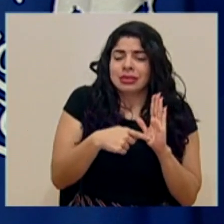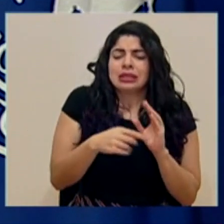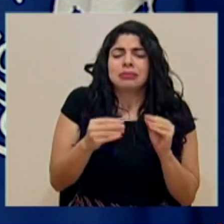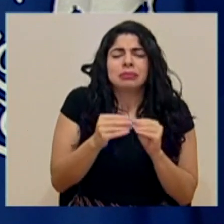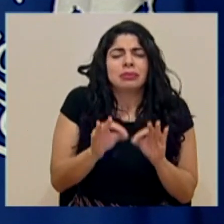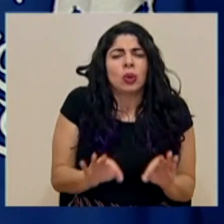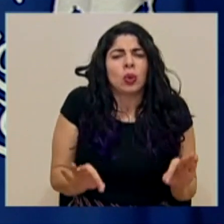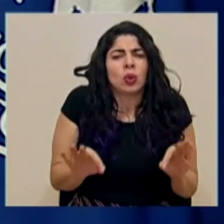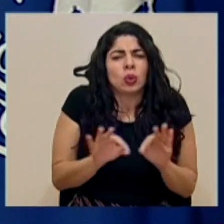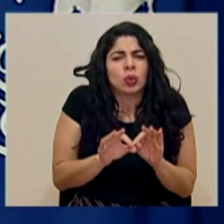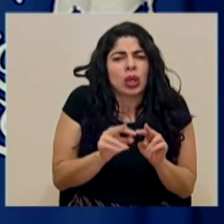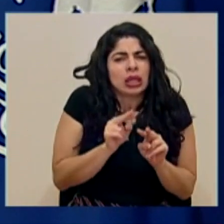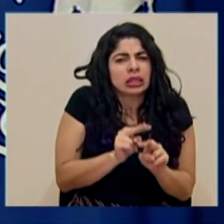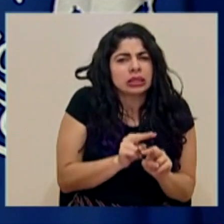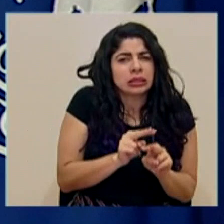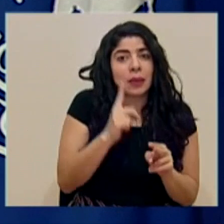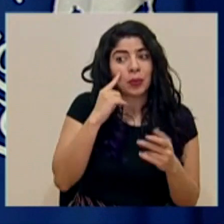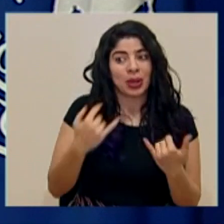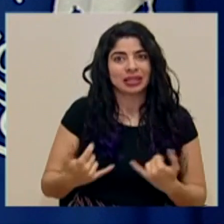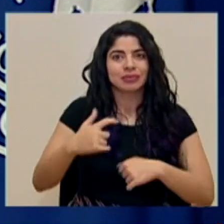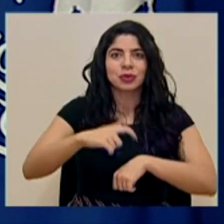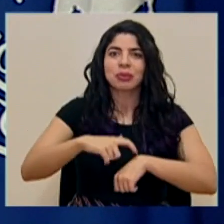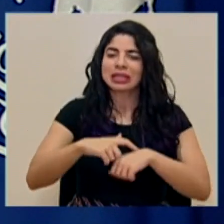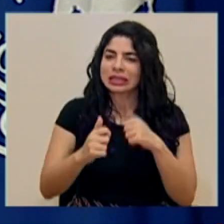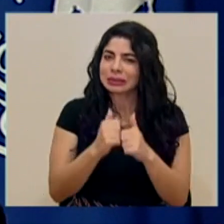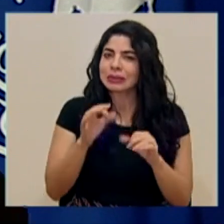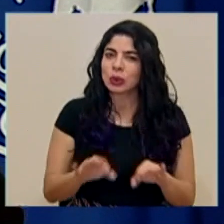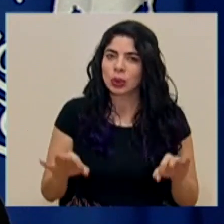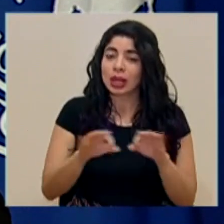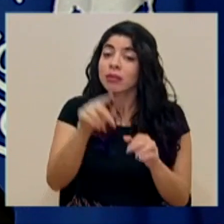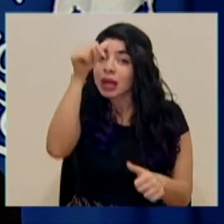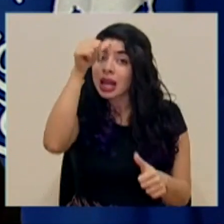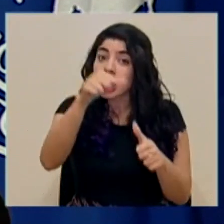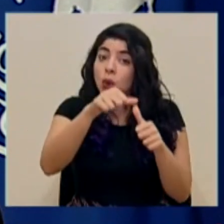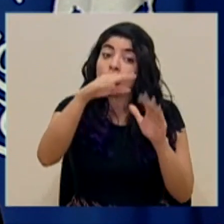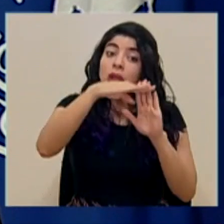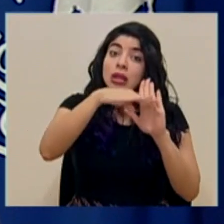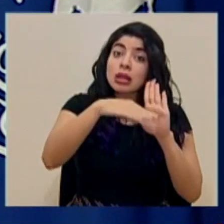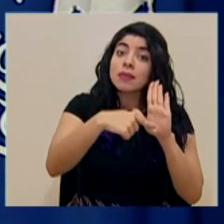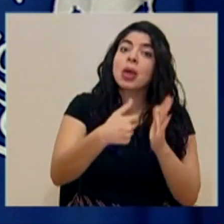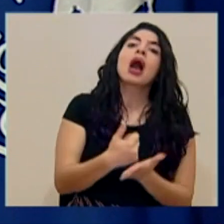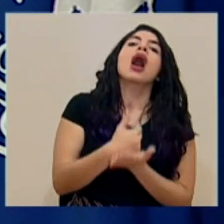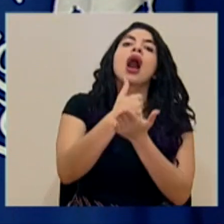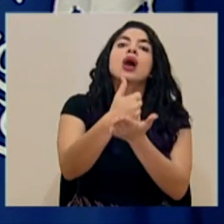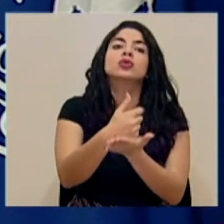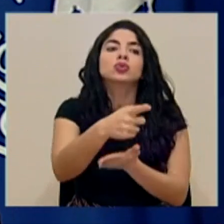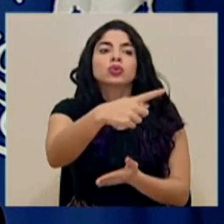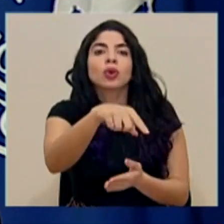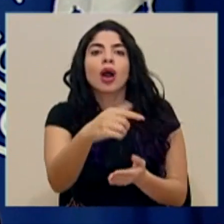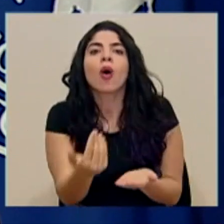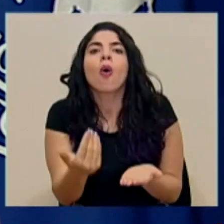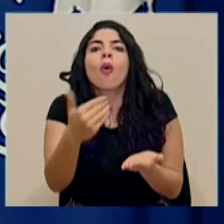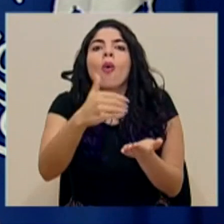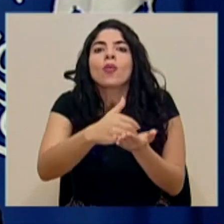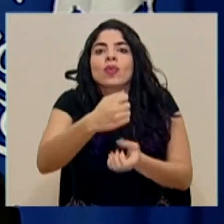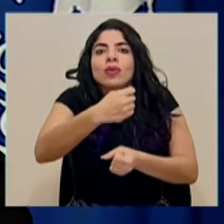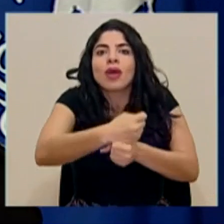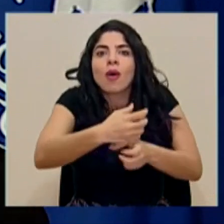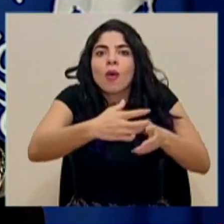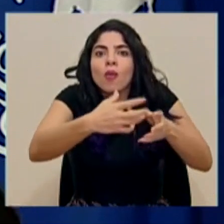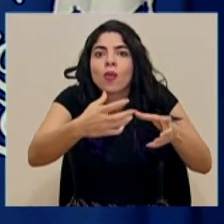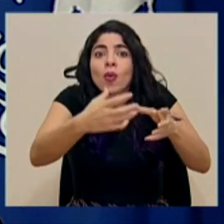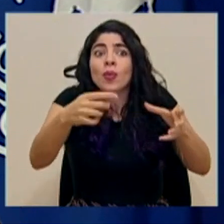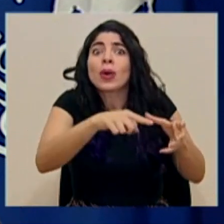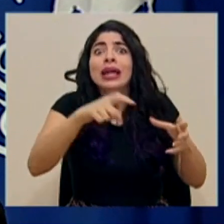más importante por la fase en la que estamos. Recordemos que estas medidas ayudan a recuperar el empleo, que es tan necesario